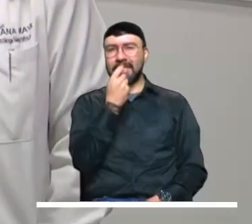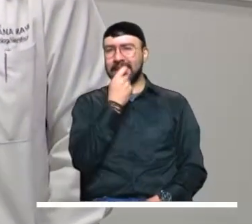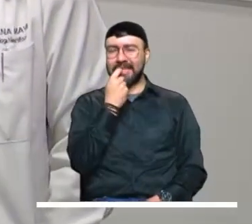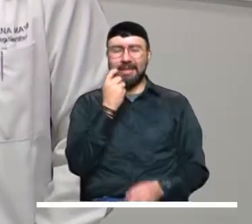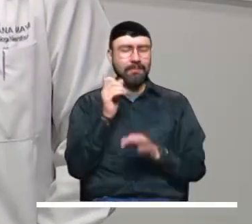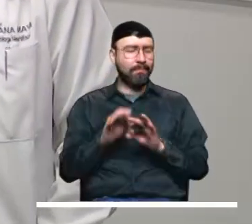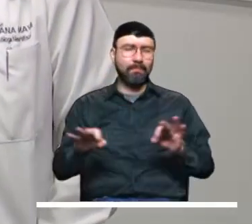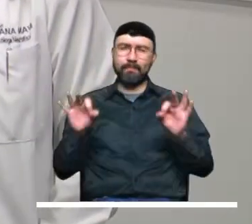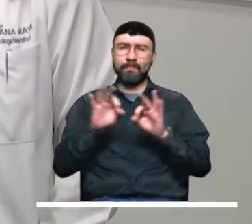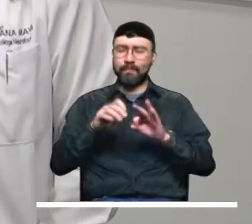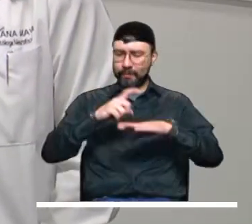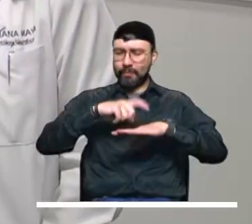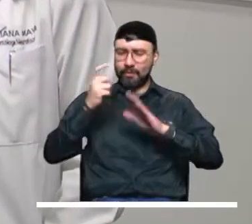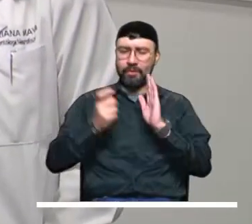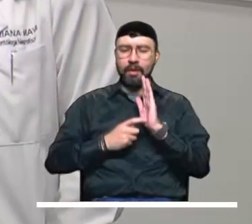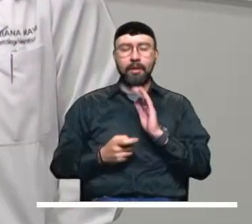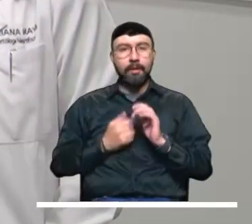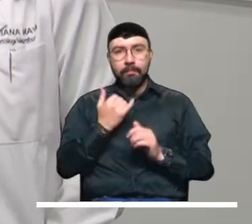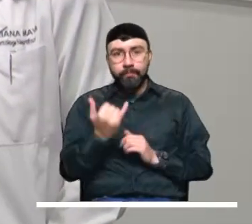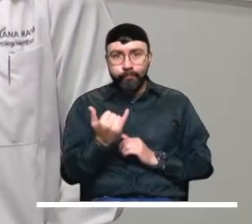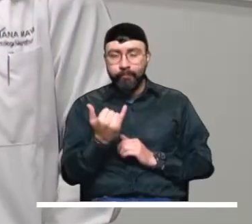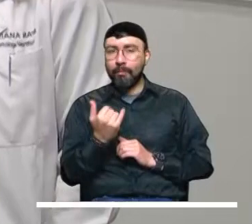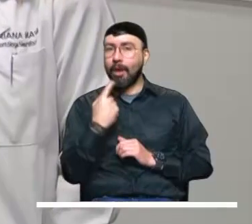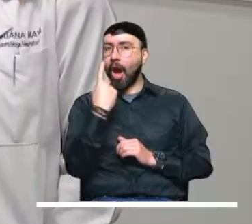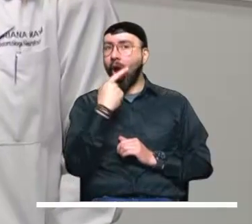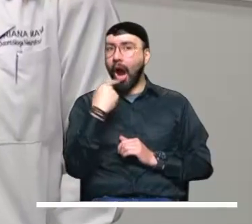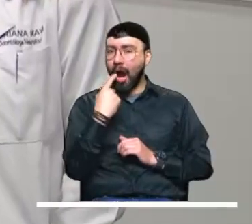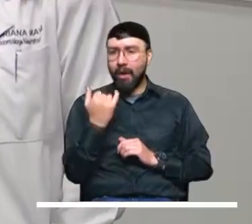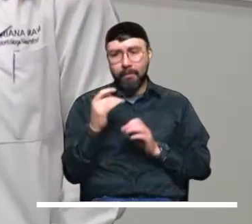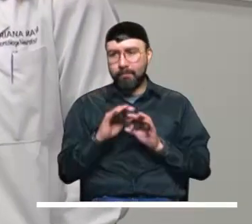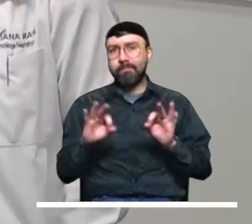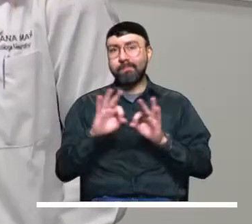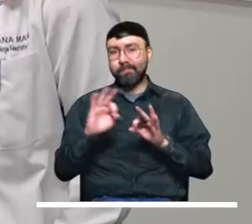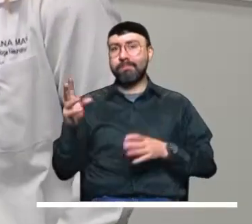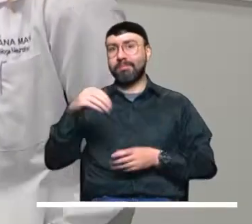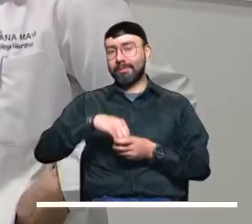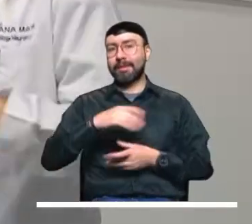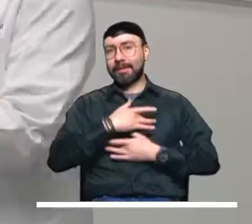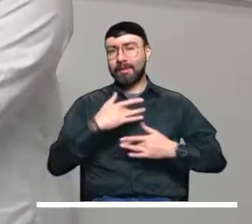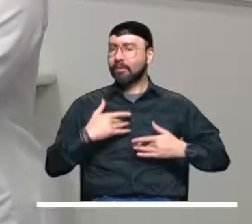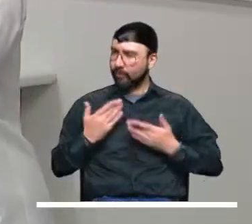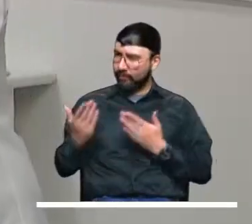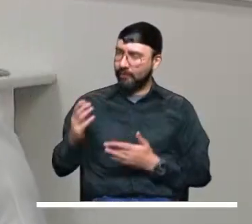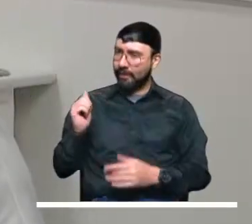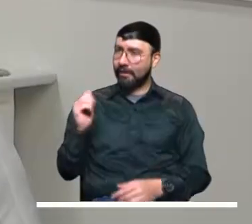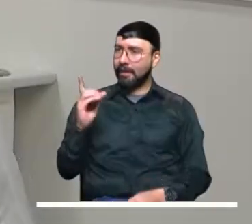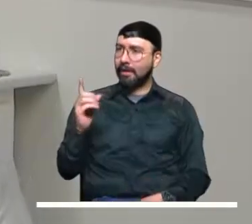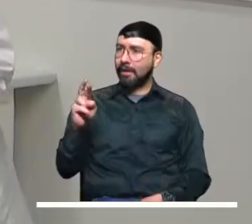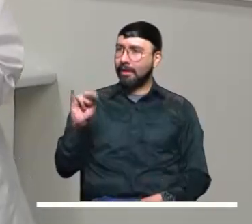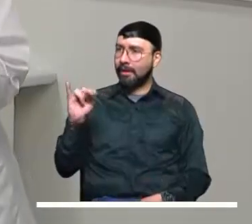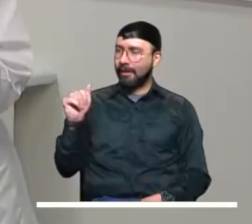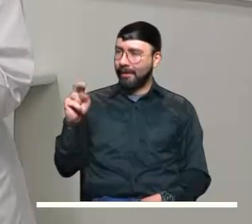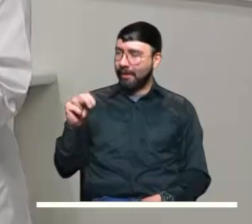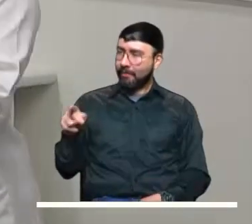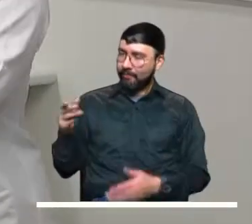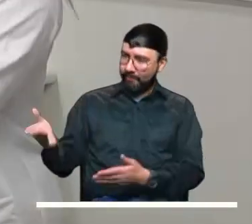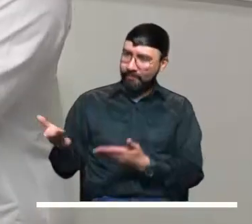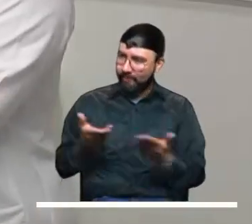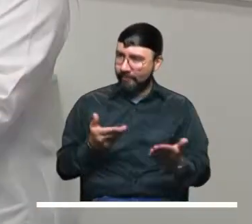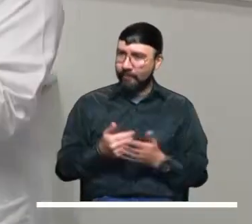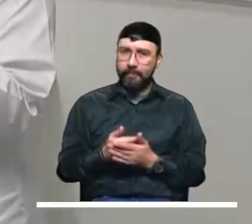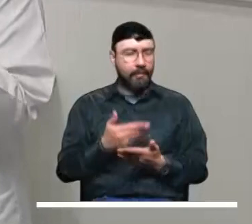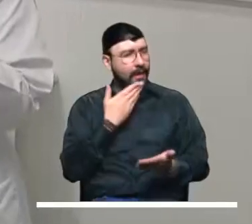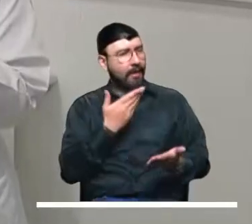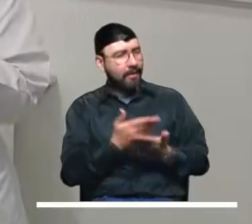y todo el aparato bucal en nuestra salud. Doctora Adriana, bienvenida. Dale, gracias, gracias por estar